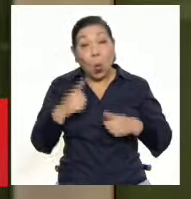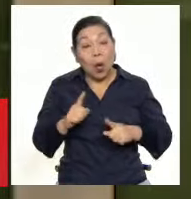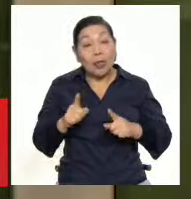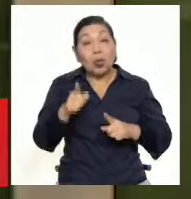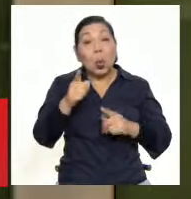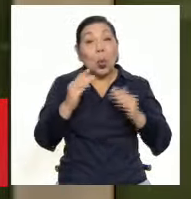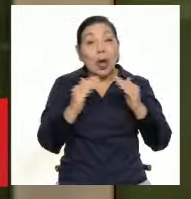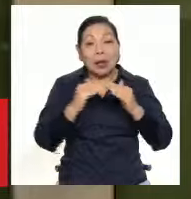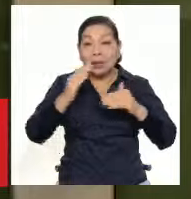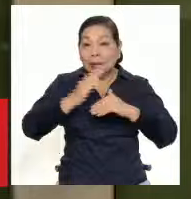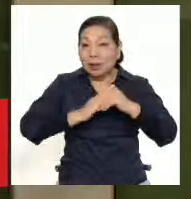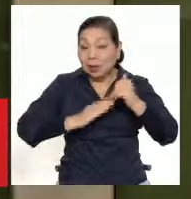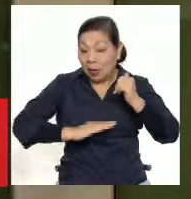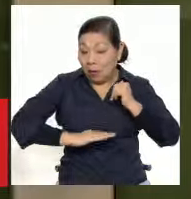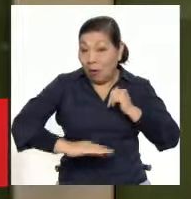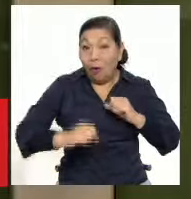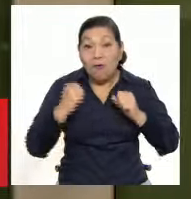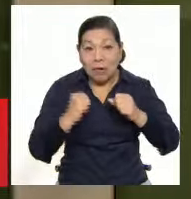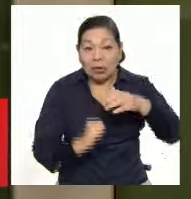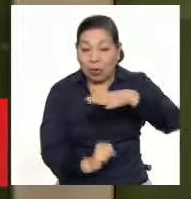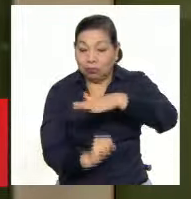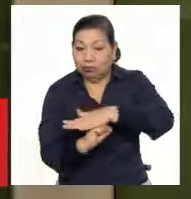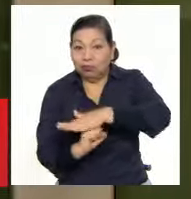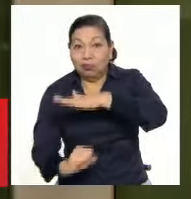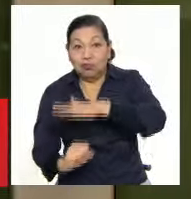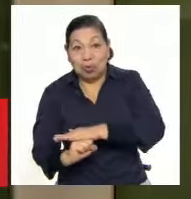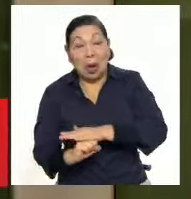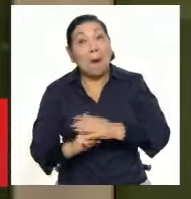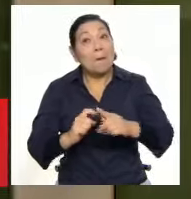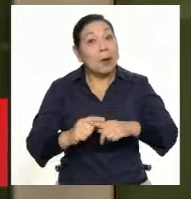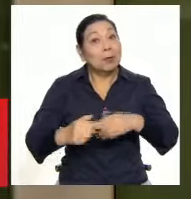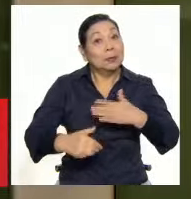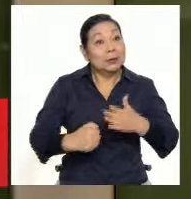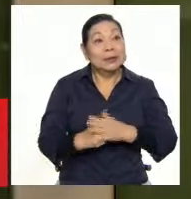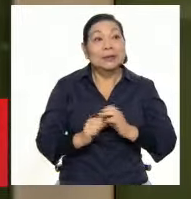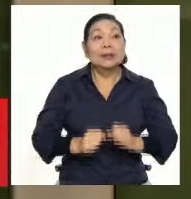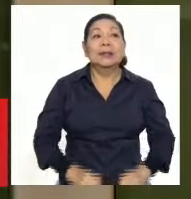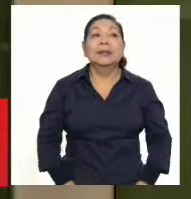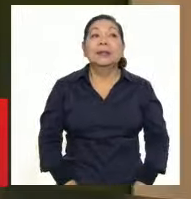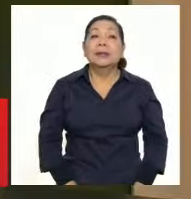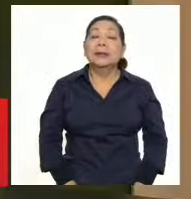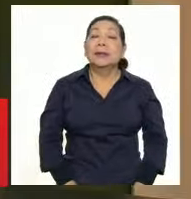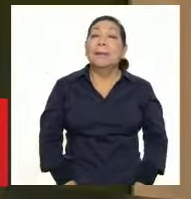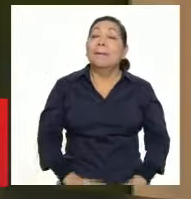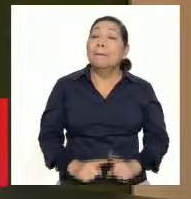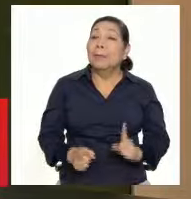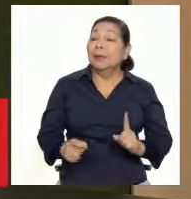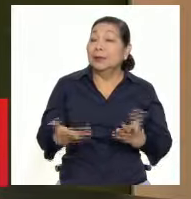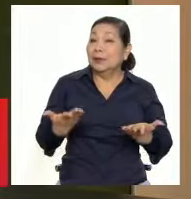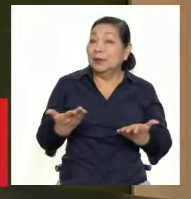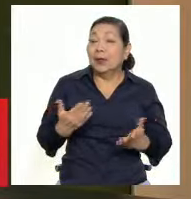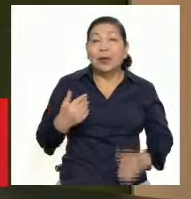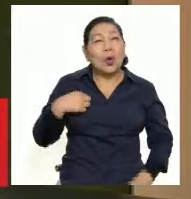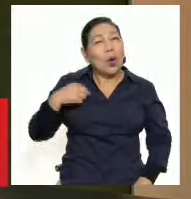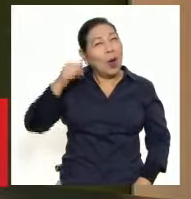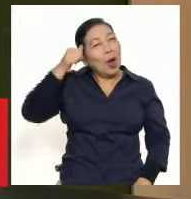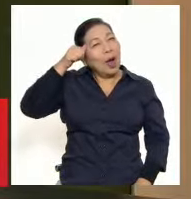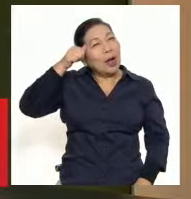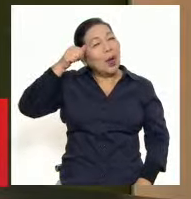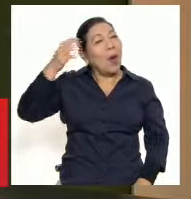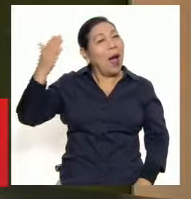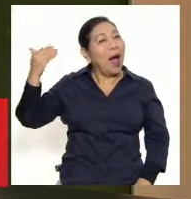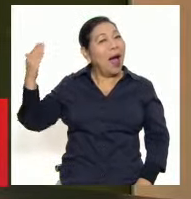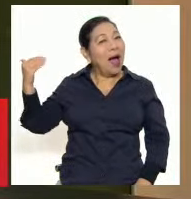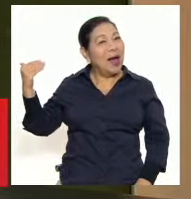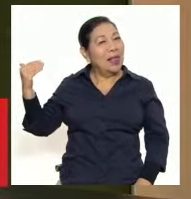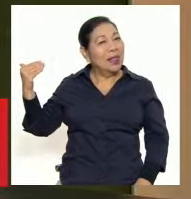bien, sobre buenos suelos, vamos a tener éxito con un próximo sismo, ¿no? Uh-huh. Ahora, señor Hernando, también recuerdo que en los sismos que hemos